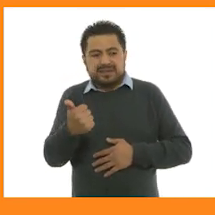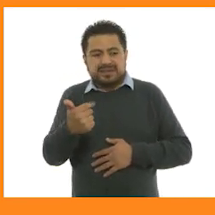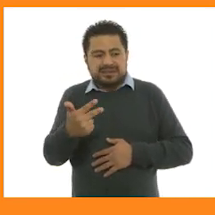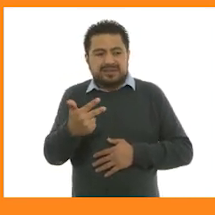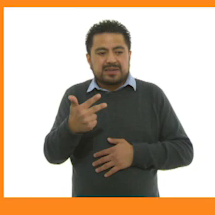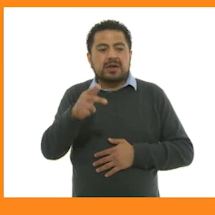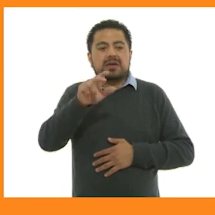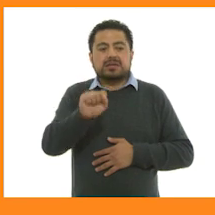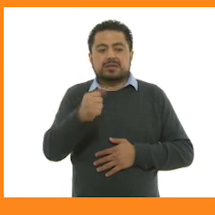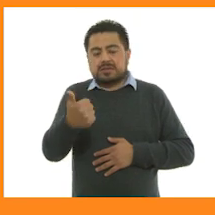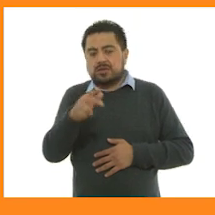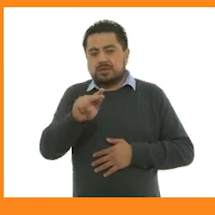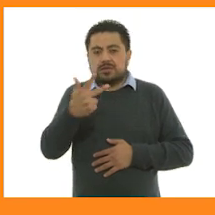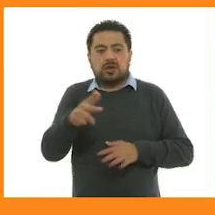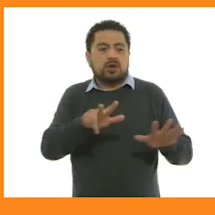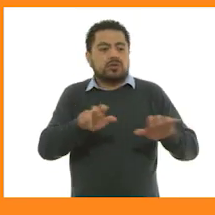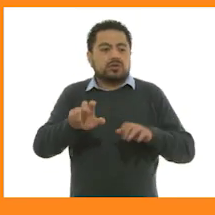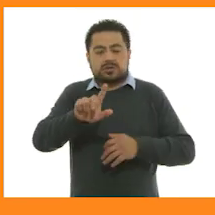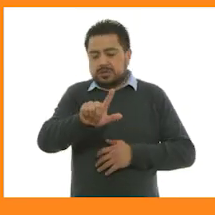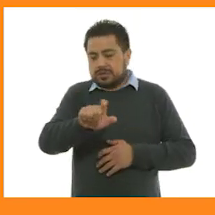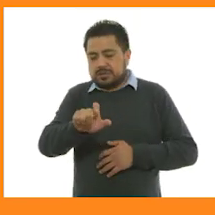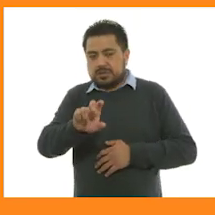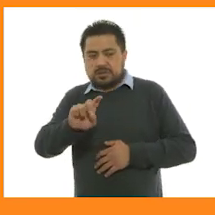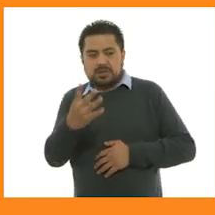800-288-6688 y